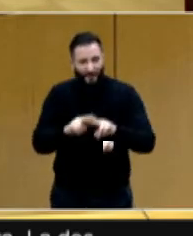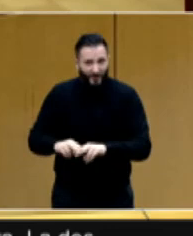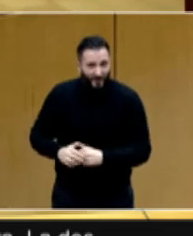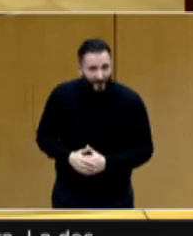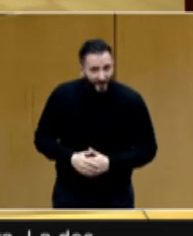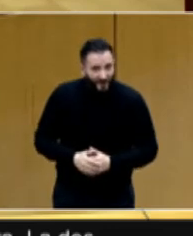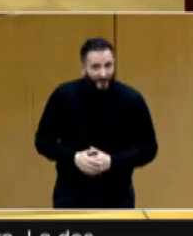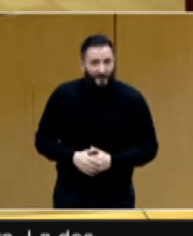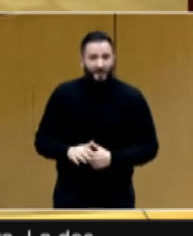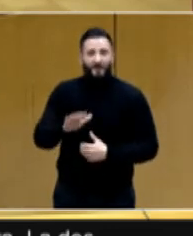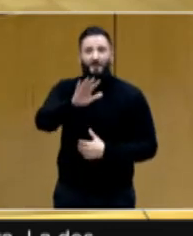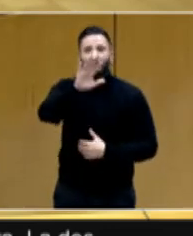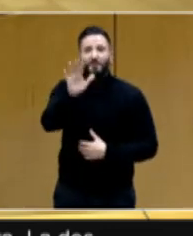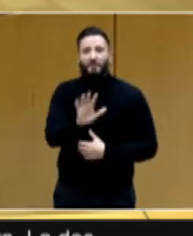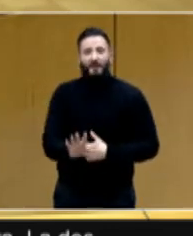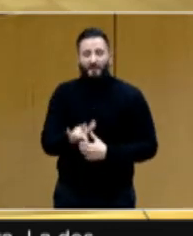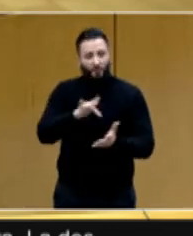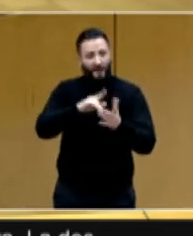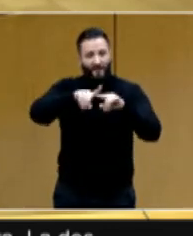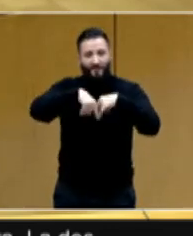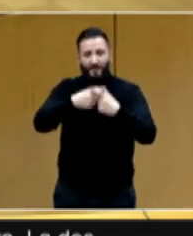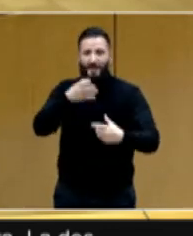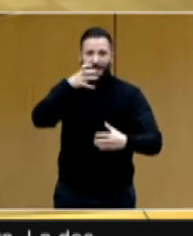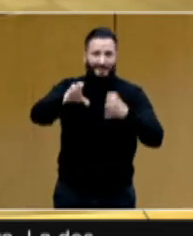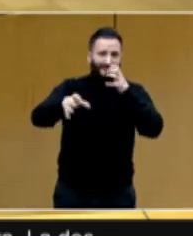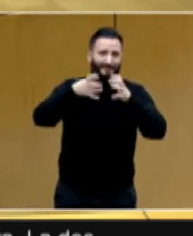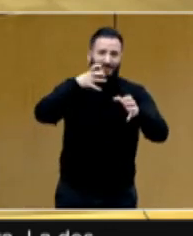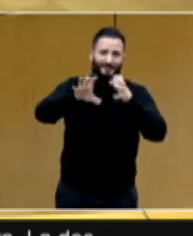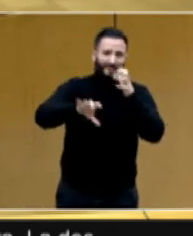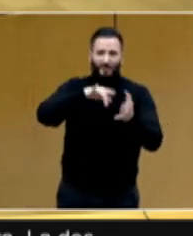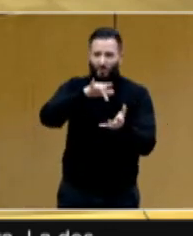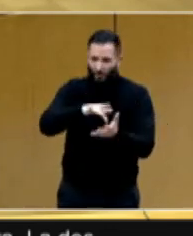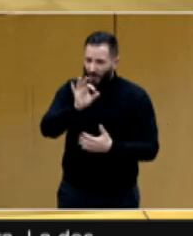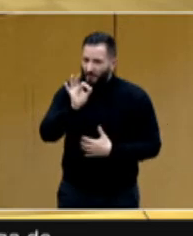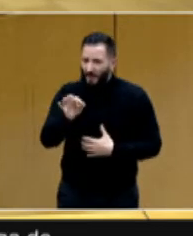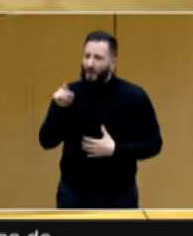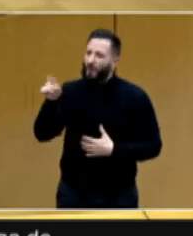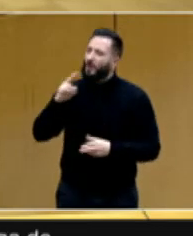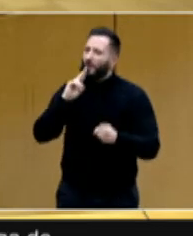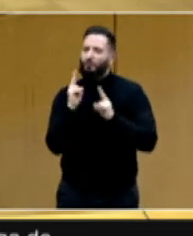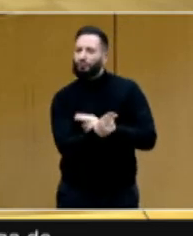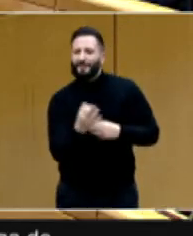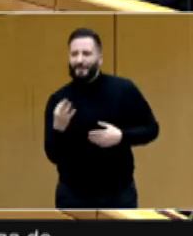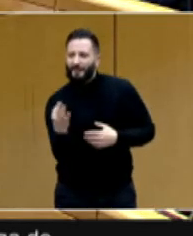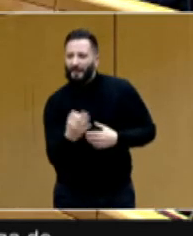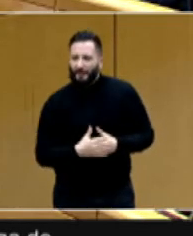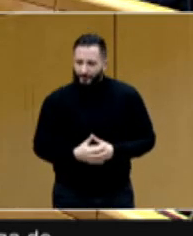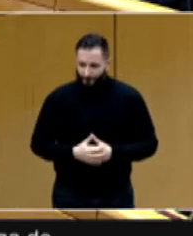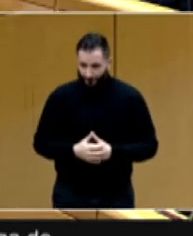producido quejas en las familias qué le podrías decir a estas familias